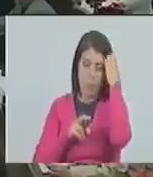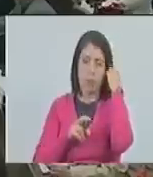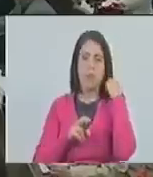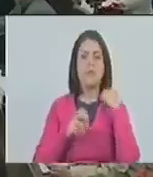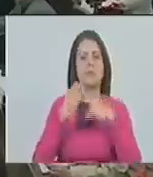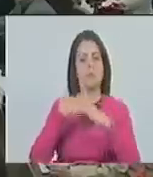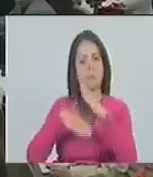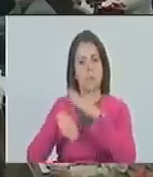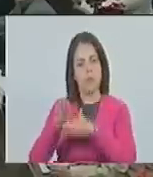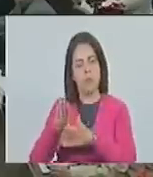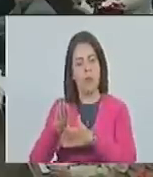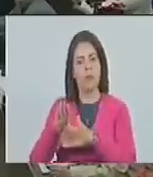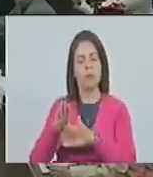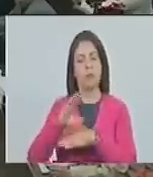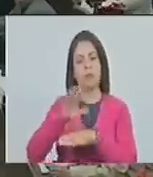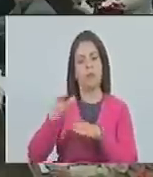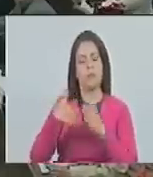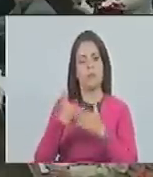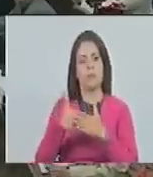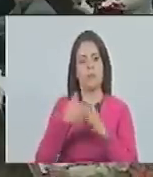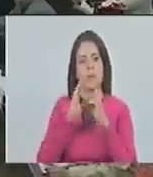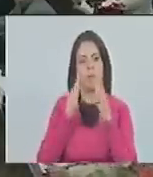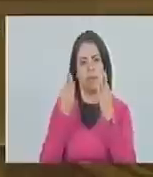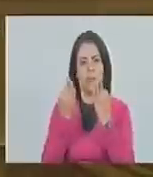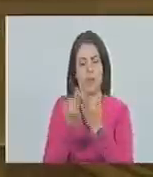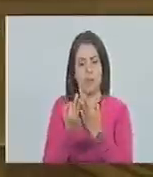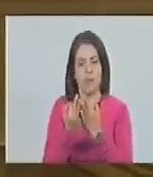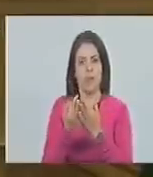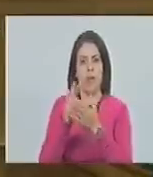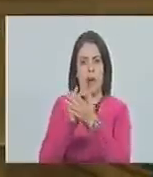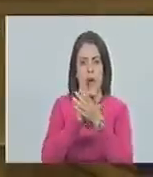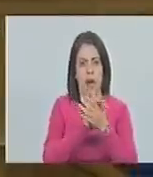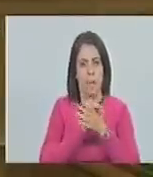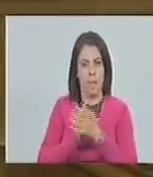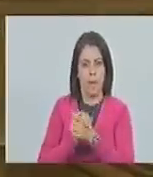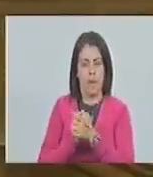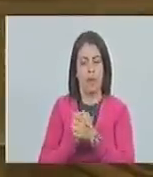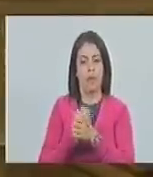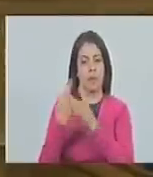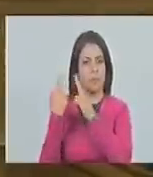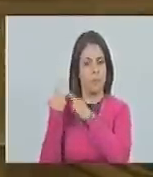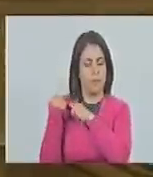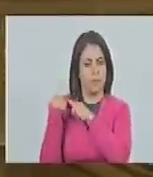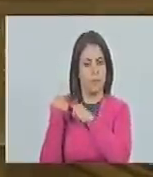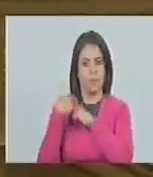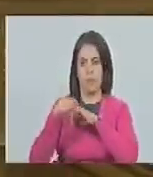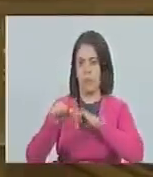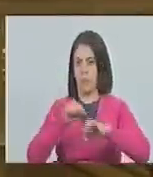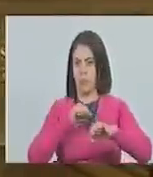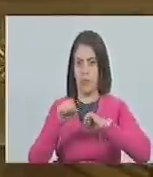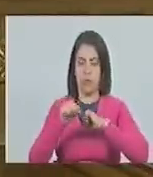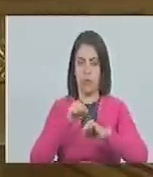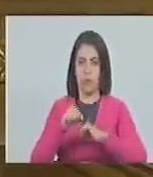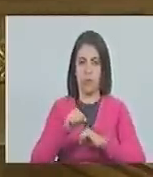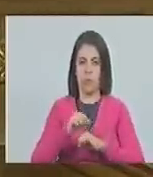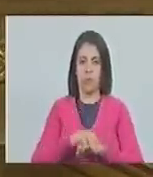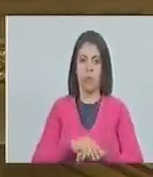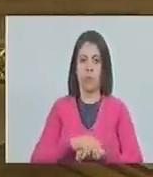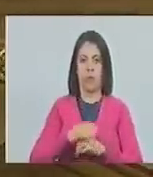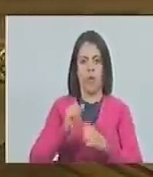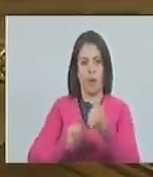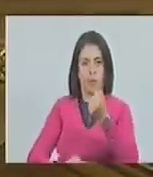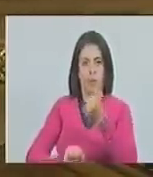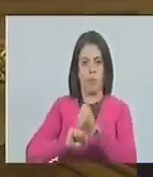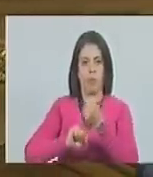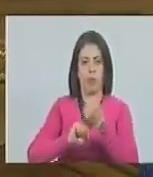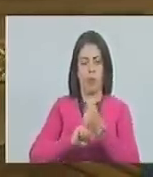retiran del hemiciclo de sesiones los familiares, amigos, representante del movimiento de